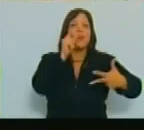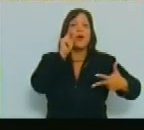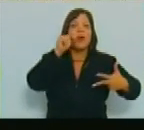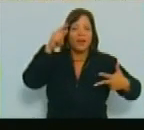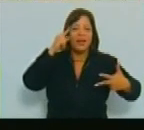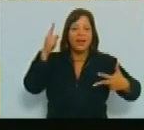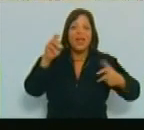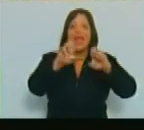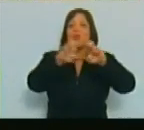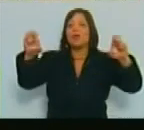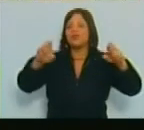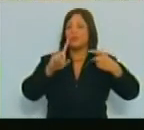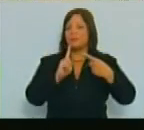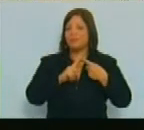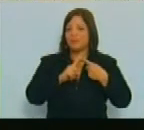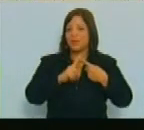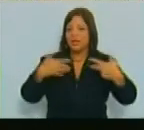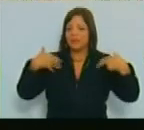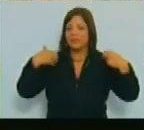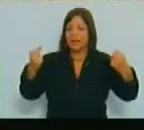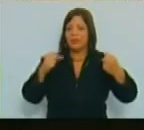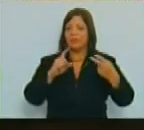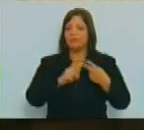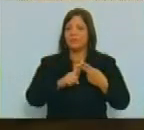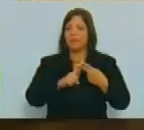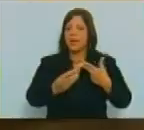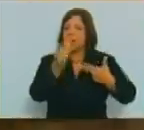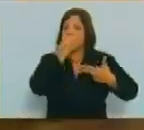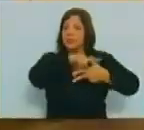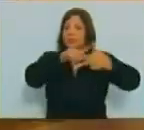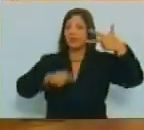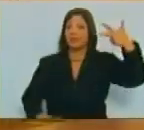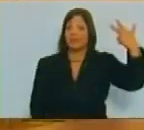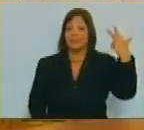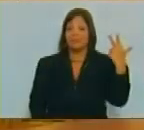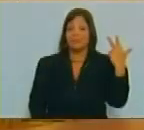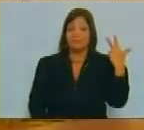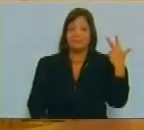la educación la salud y la alimentación